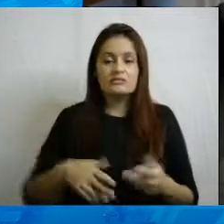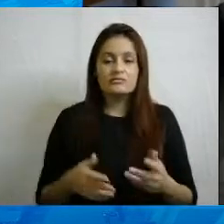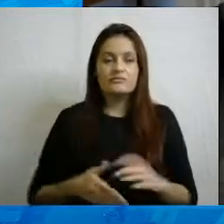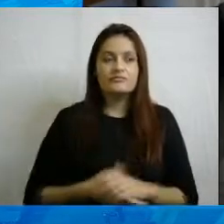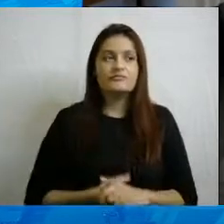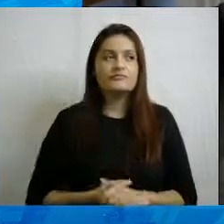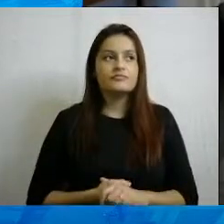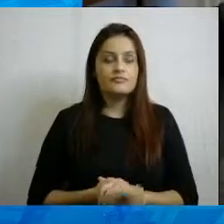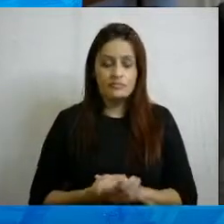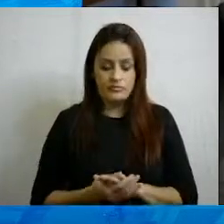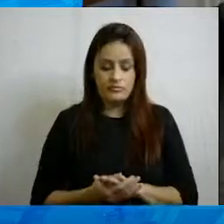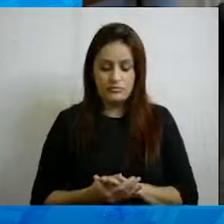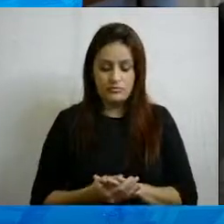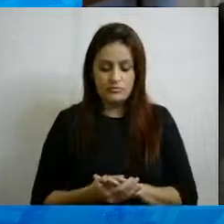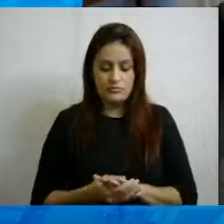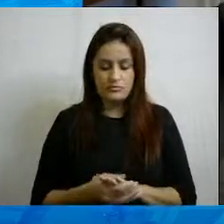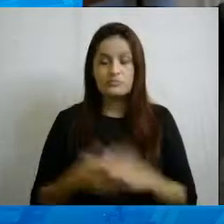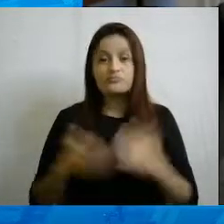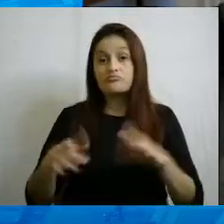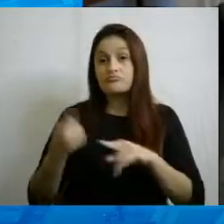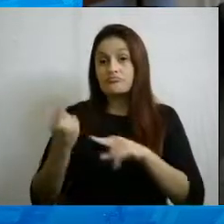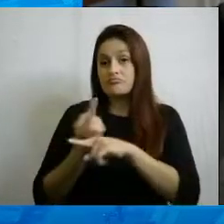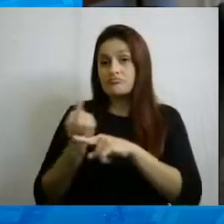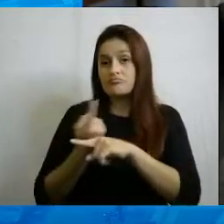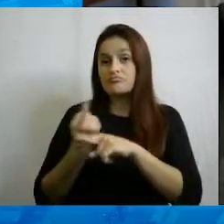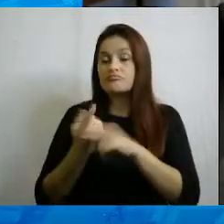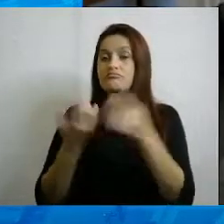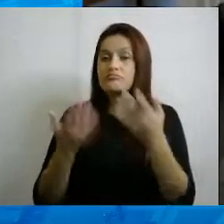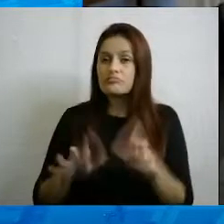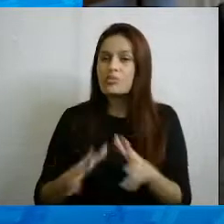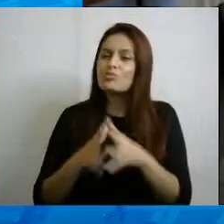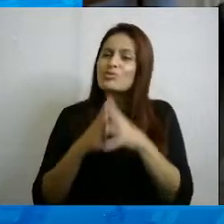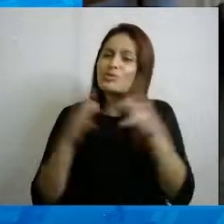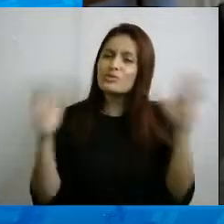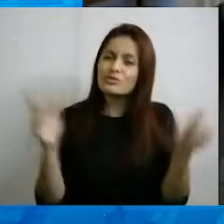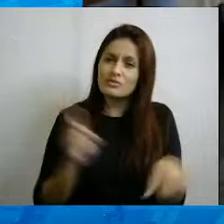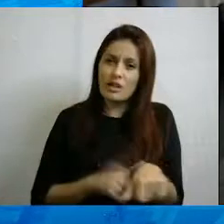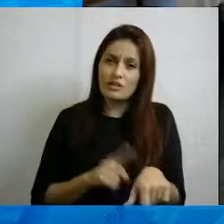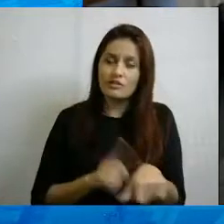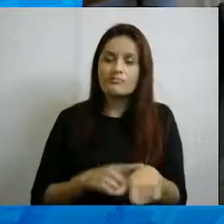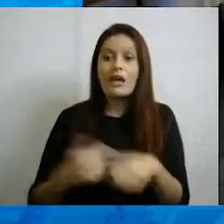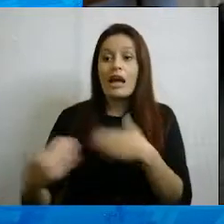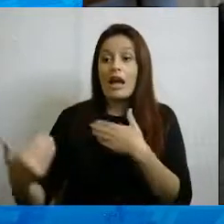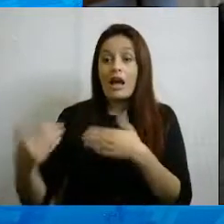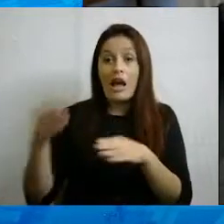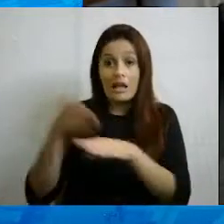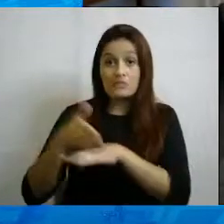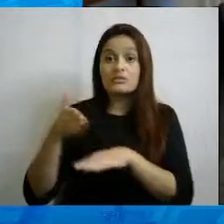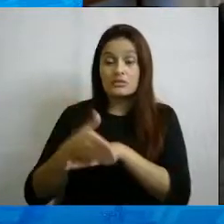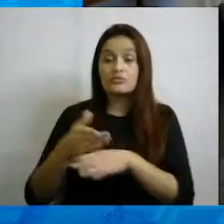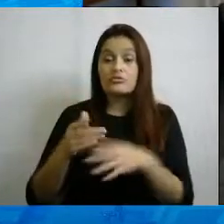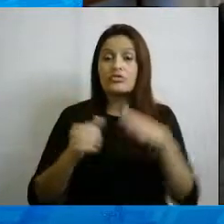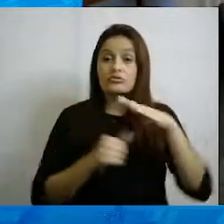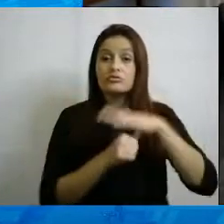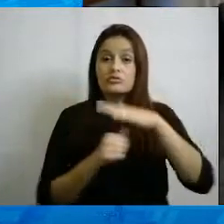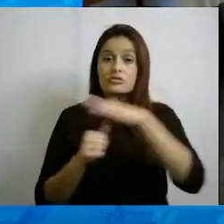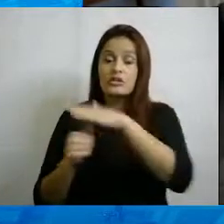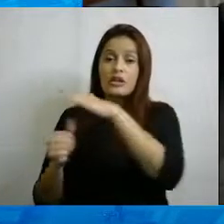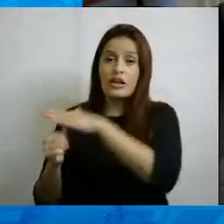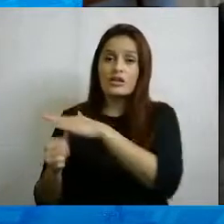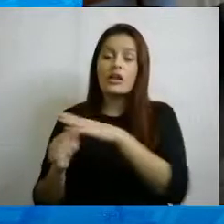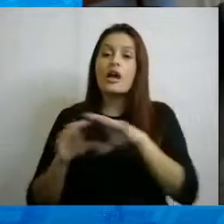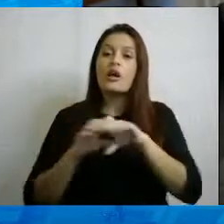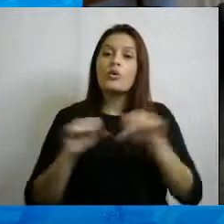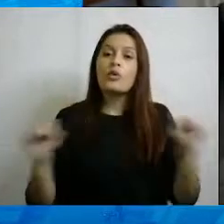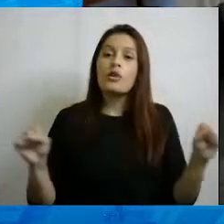ordenanza. Conversamos harto rato, asistieron varios concejales y